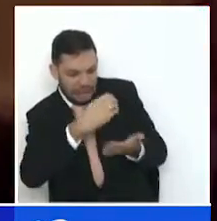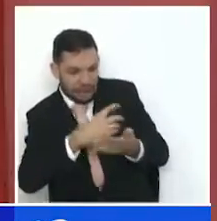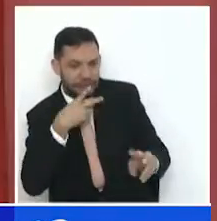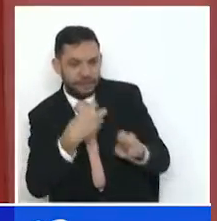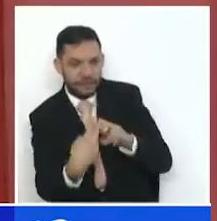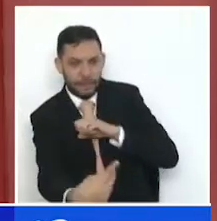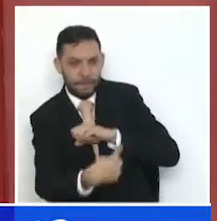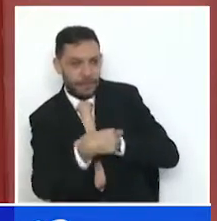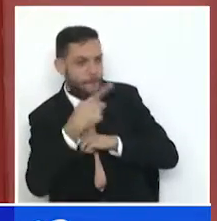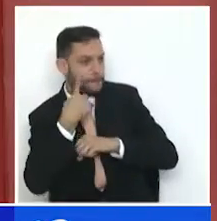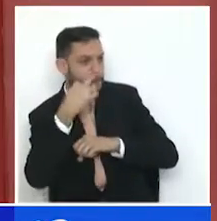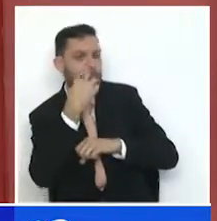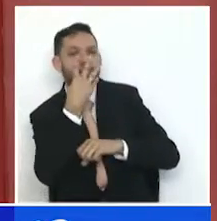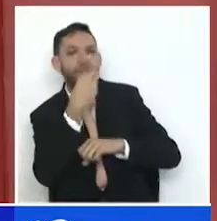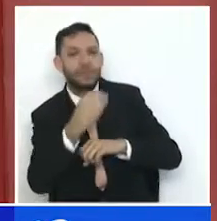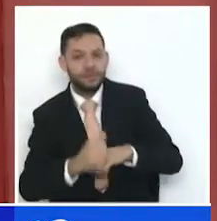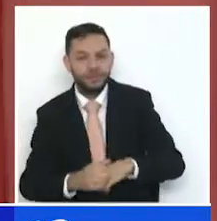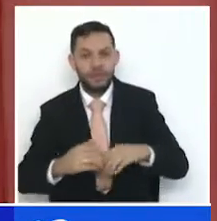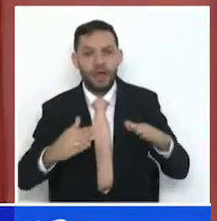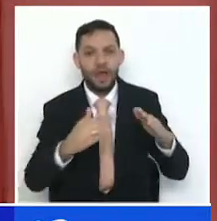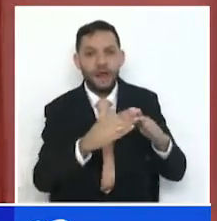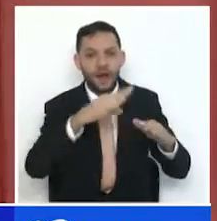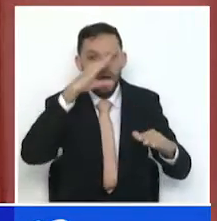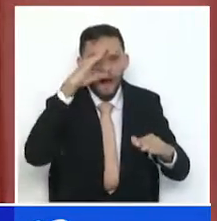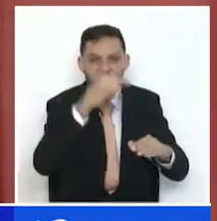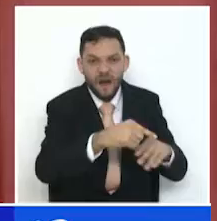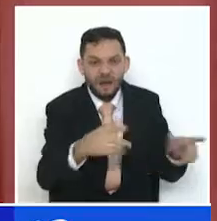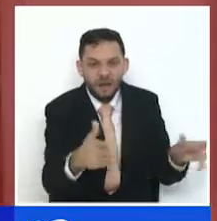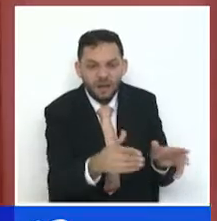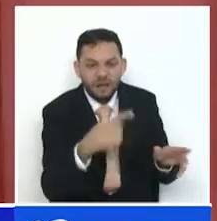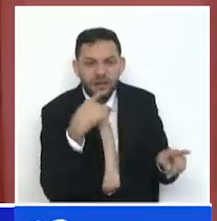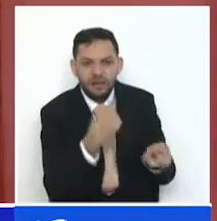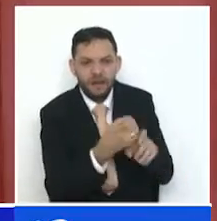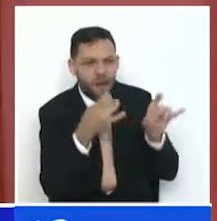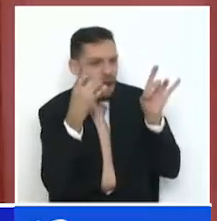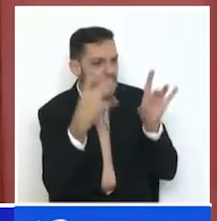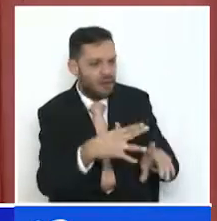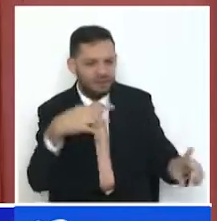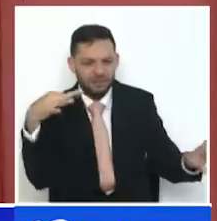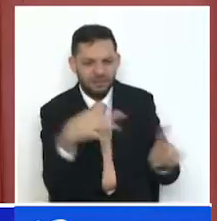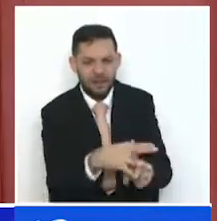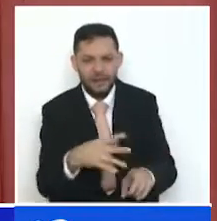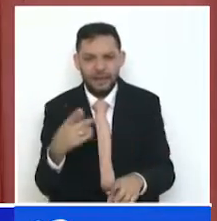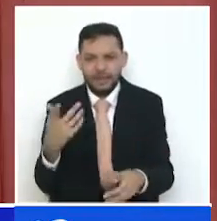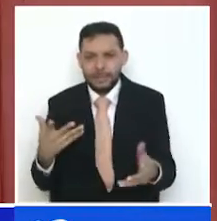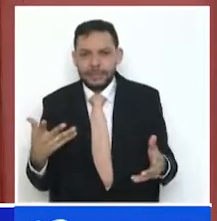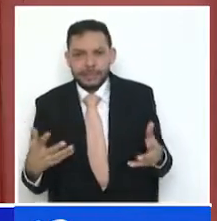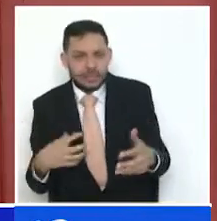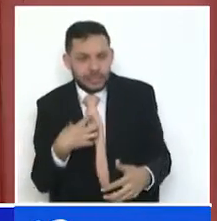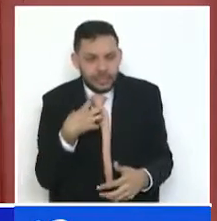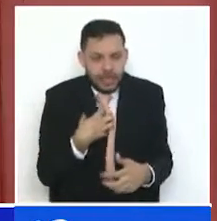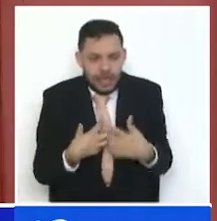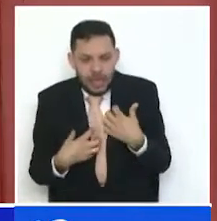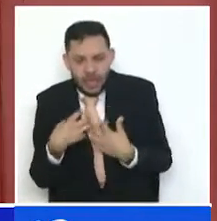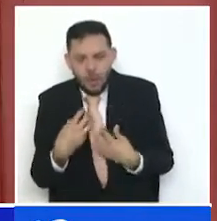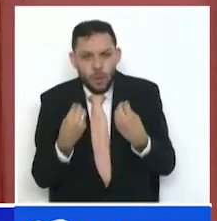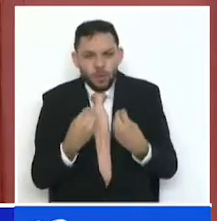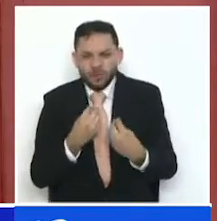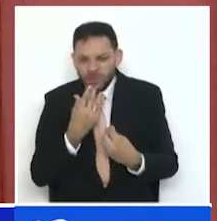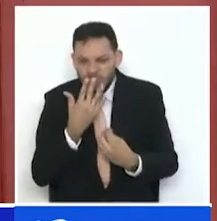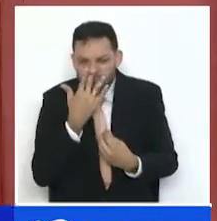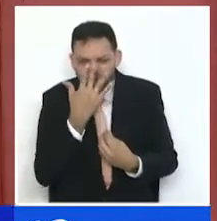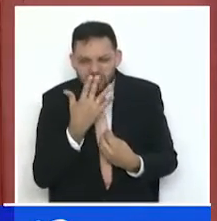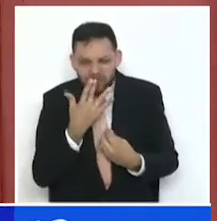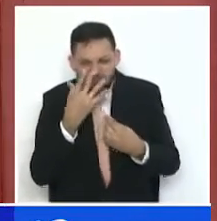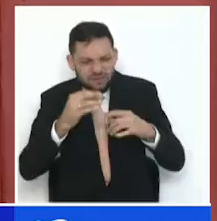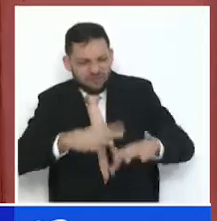abusiva. Atracaron el CAI, están atracando el CAI. Mejor dicho, encierren bien, que vea, yo estoy ahogado, ese es humo y eso